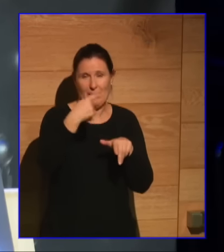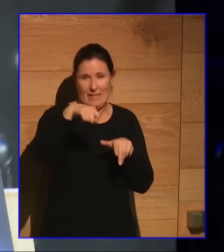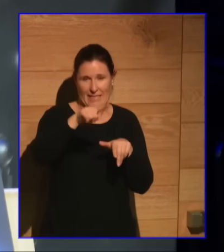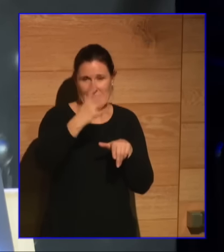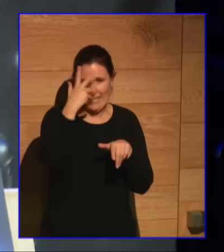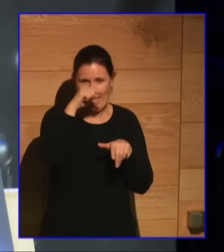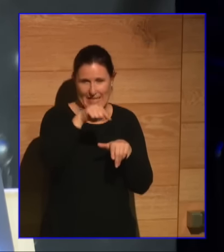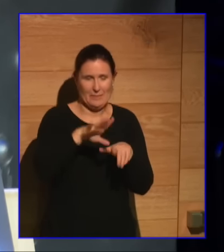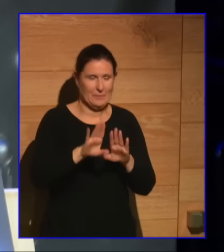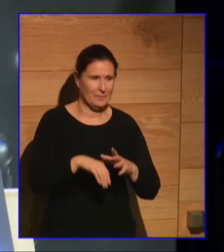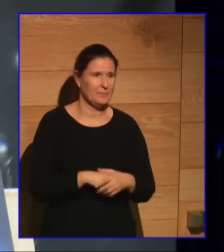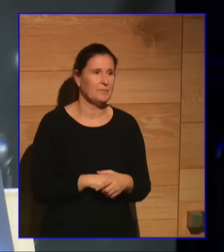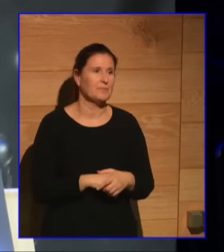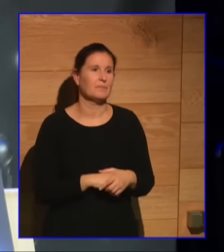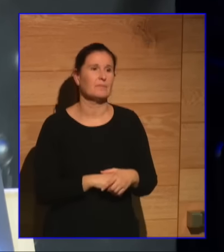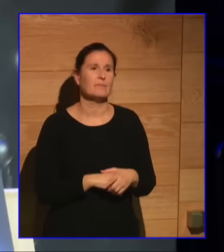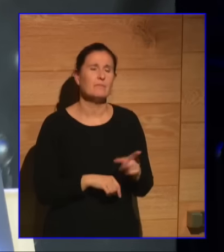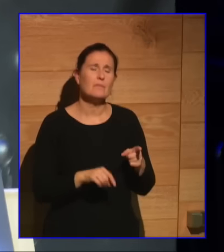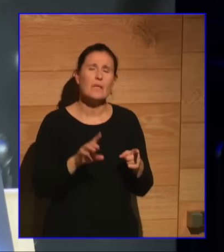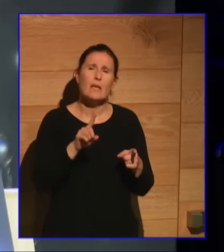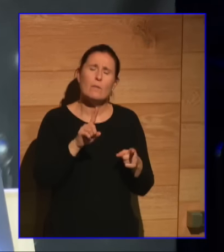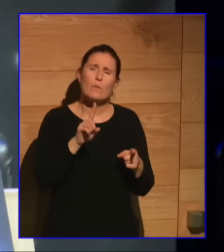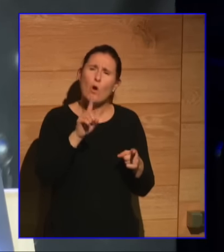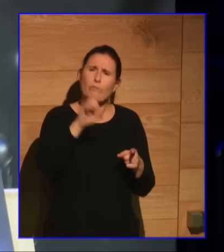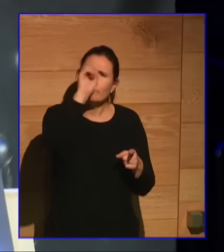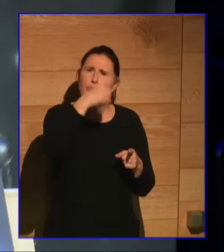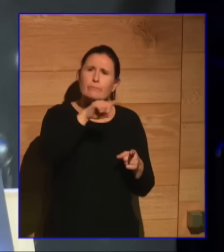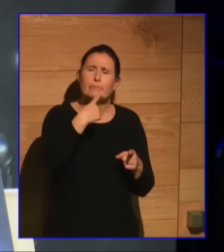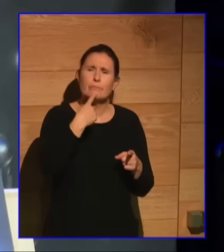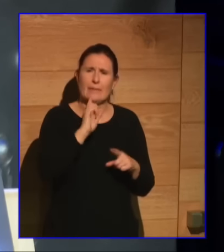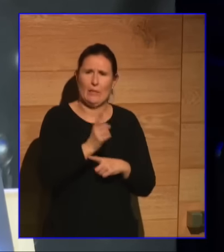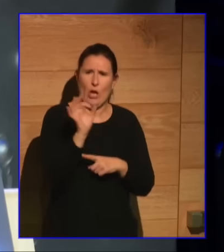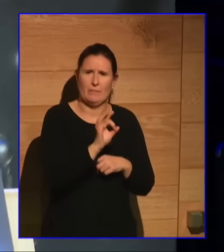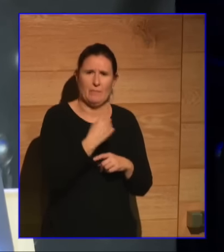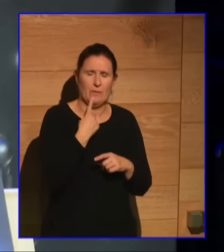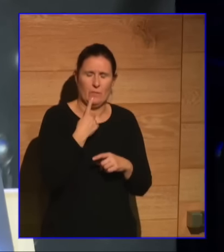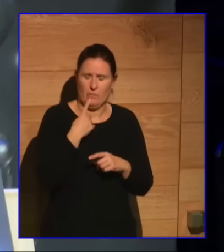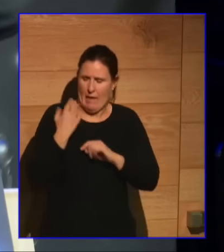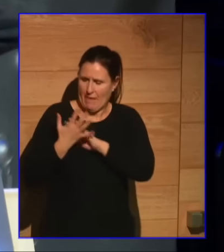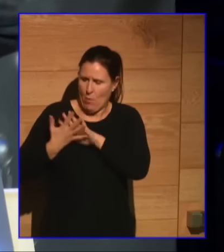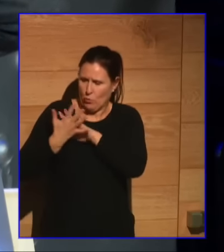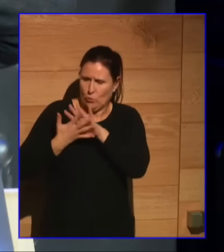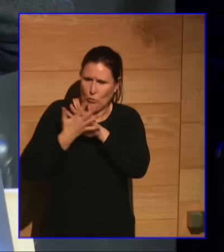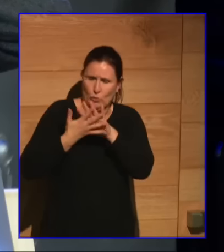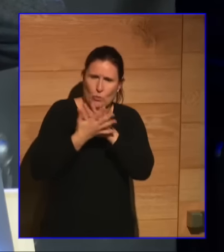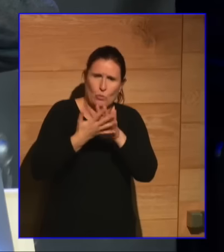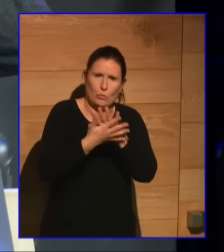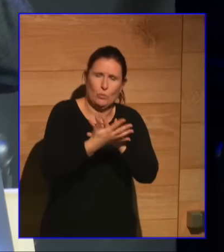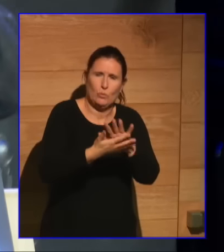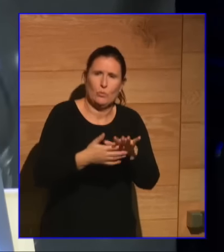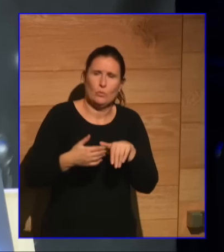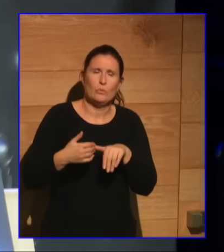fin... Pero nos parece que con Spielberg, yo por lo menos, el recorrido que estoy teniendo, que voy haciendo a medida que